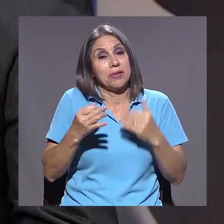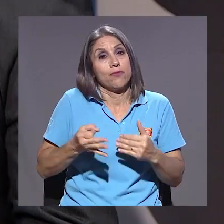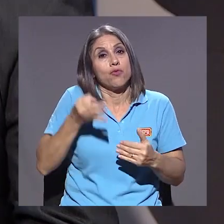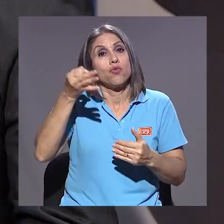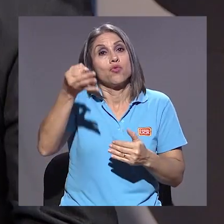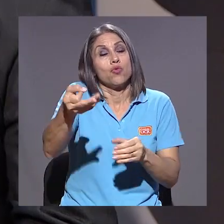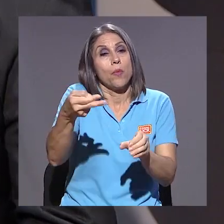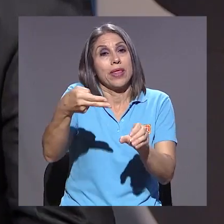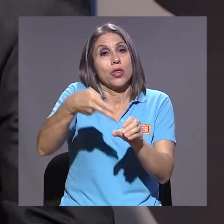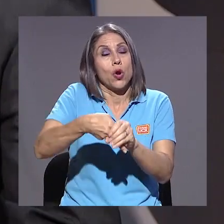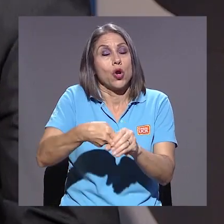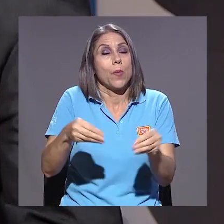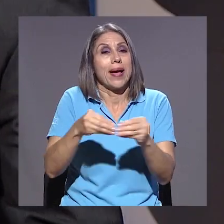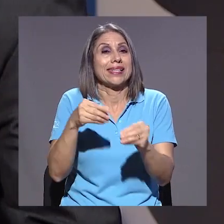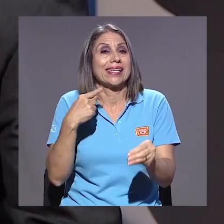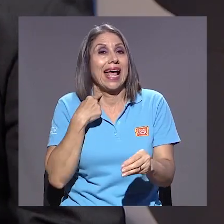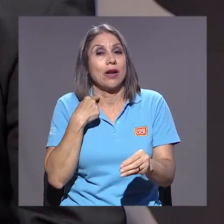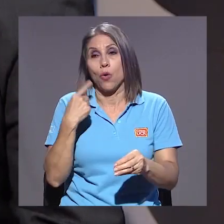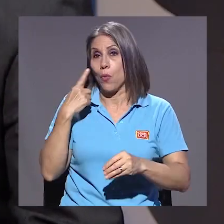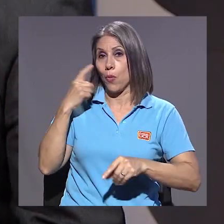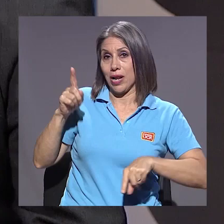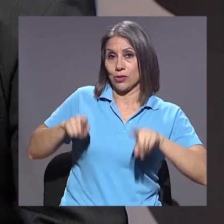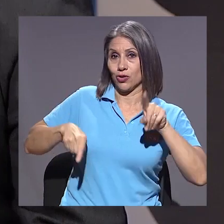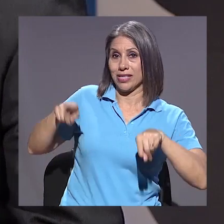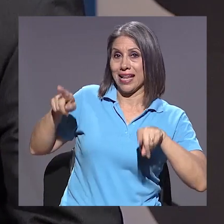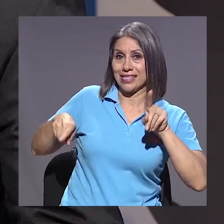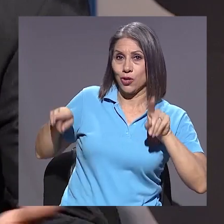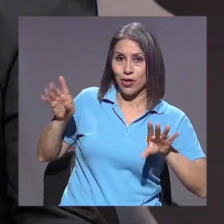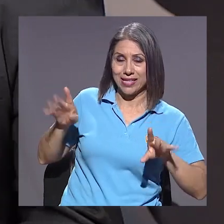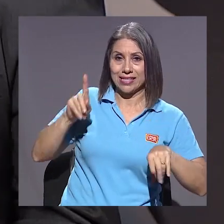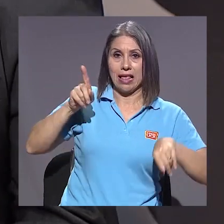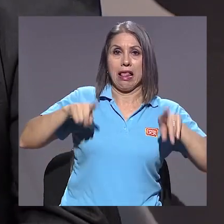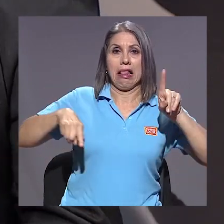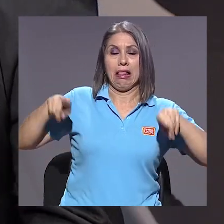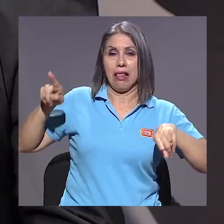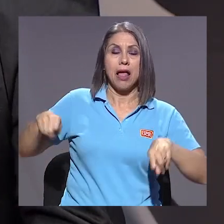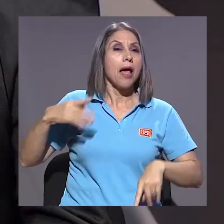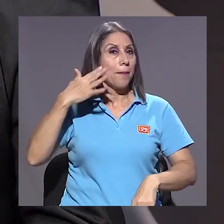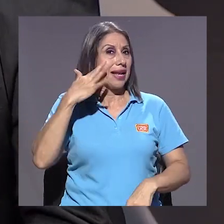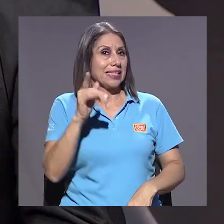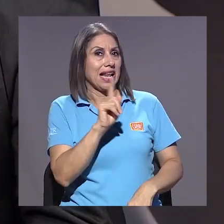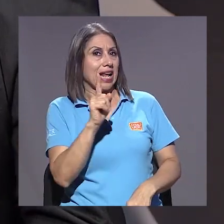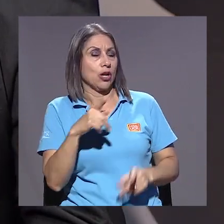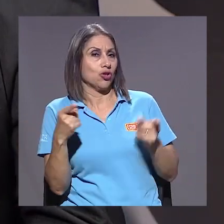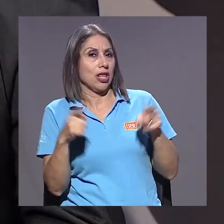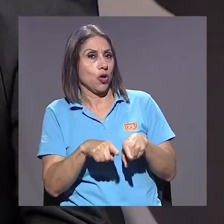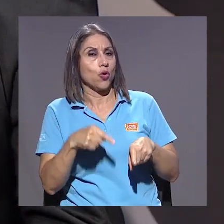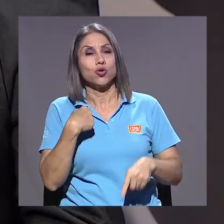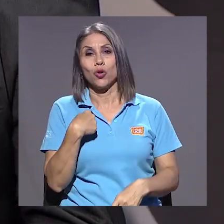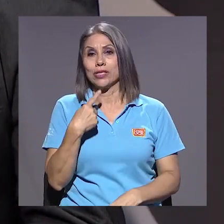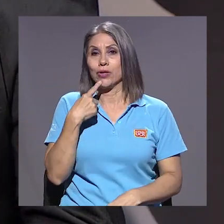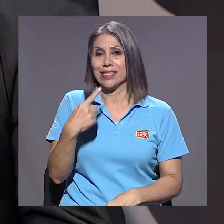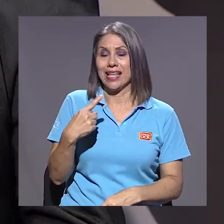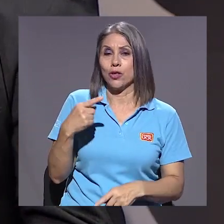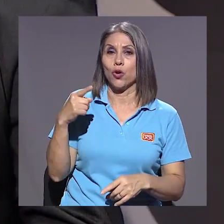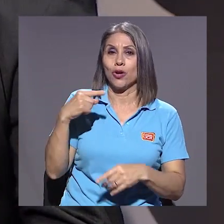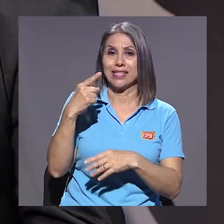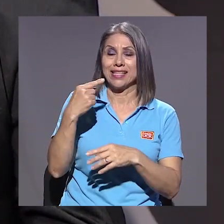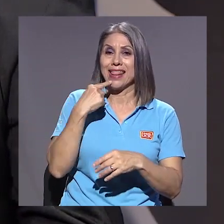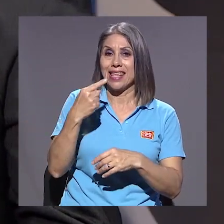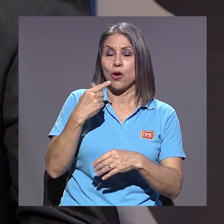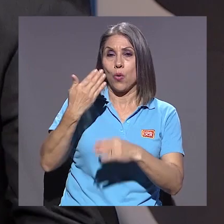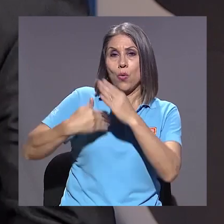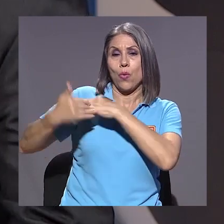las oscilaciones. Que no lo veo tan... Pareciera factible. Que no se dio, ¿verdad? Eso le estoy diciendo lo que se dijo en los 70s y parte